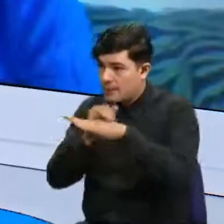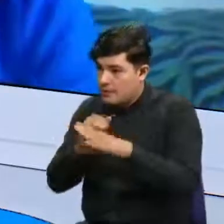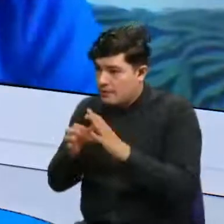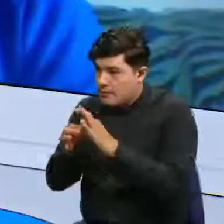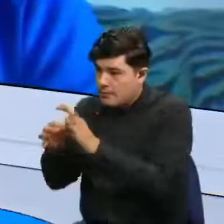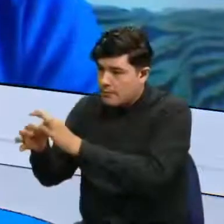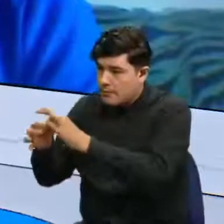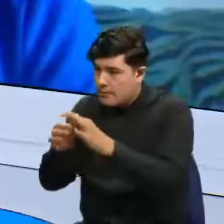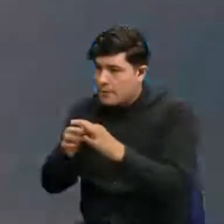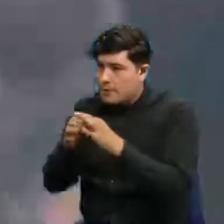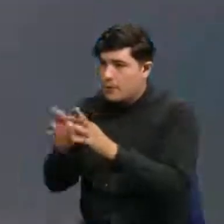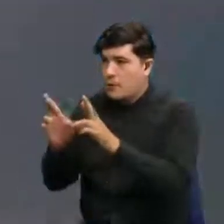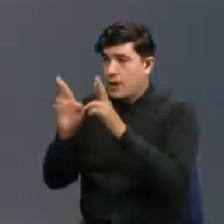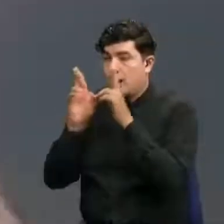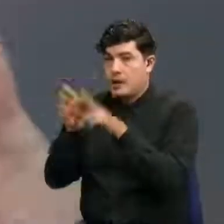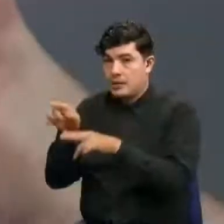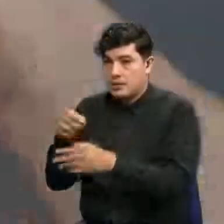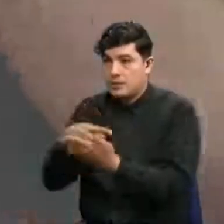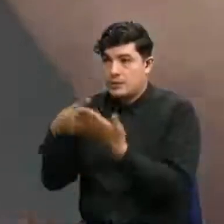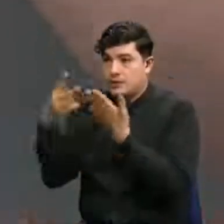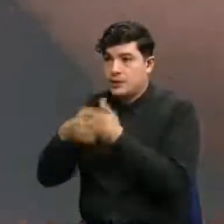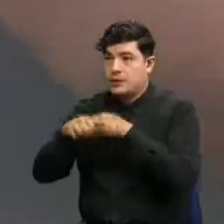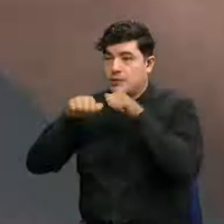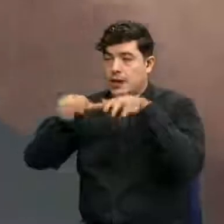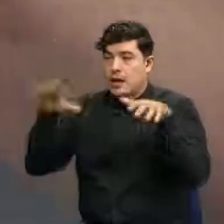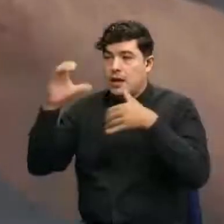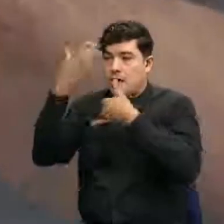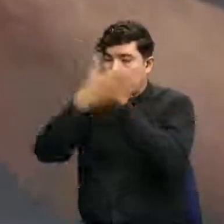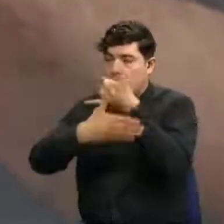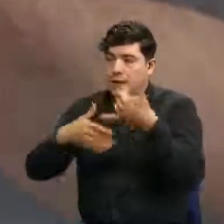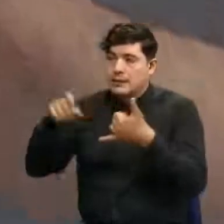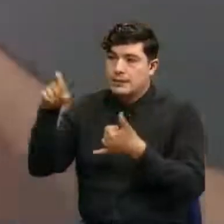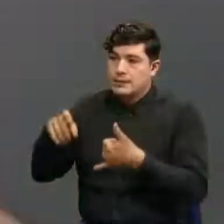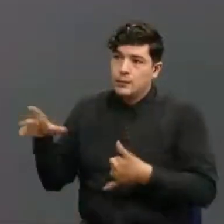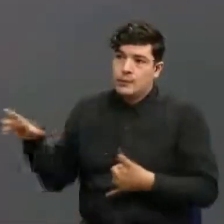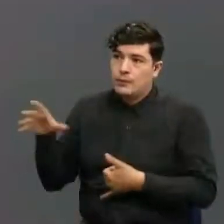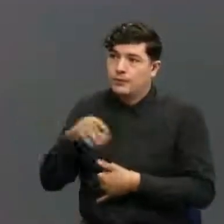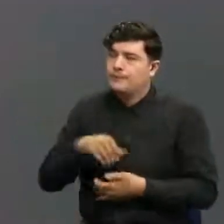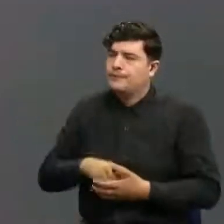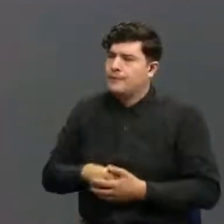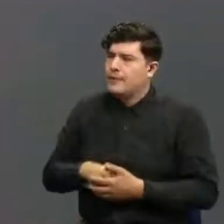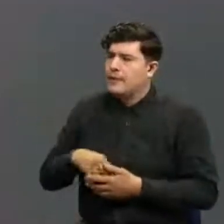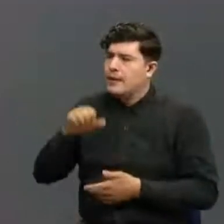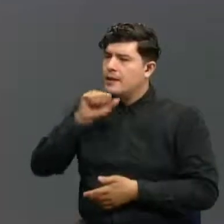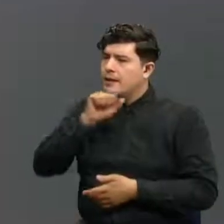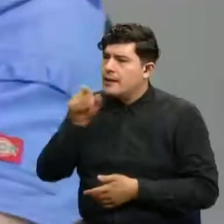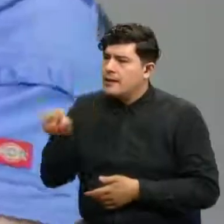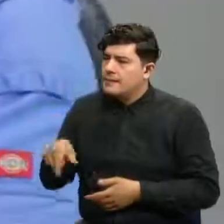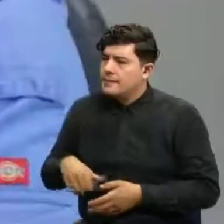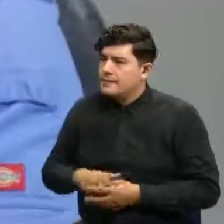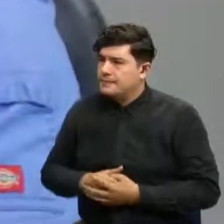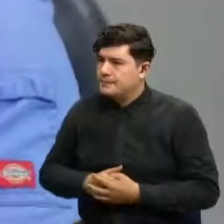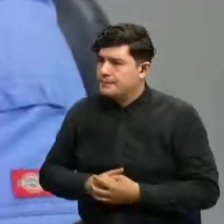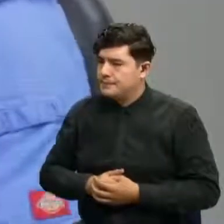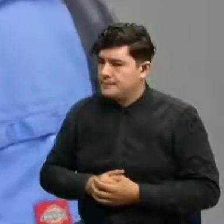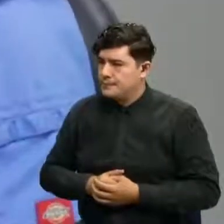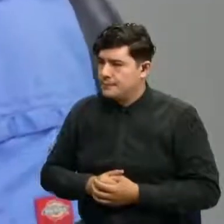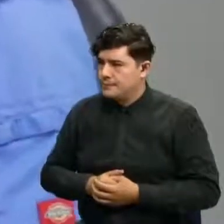pueda llegar a aquellas personas que tanto lo necesitan. Doctor, finalmente, ¿cuál es la proyección que ustedes como médicos han